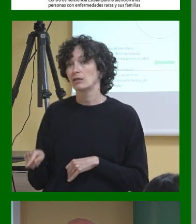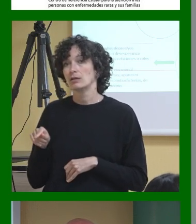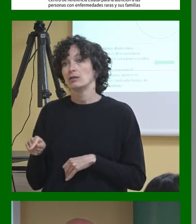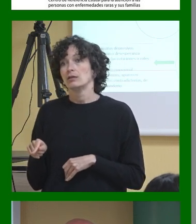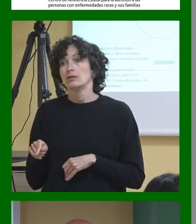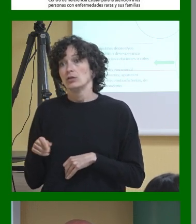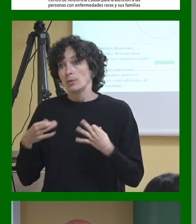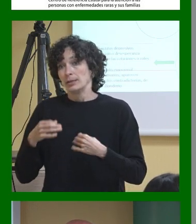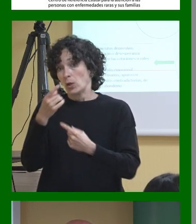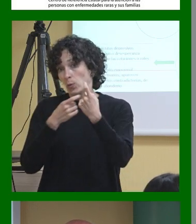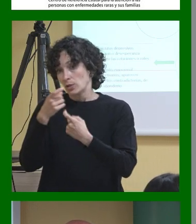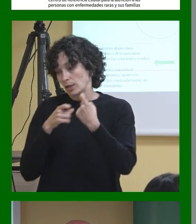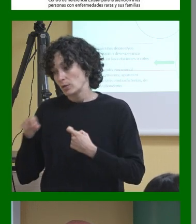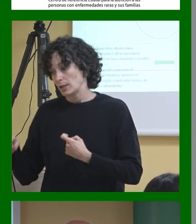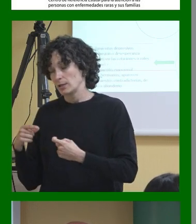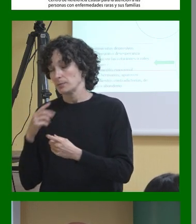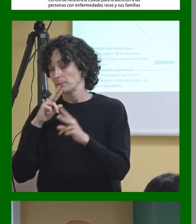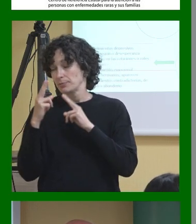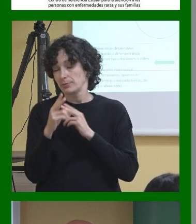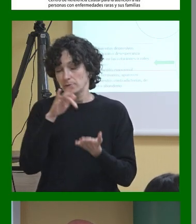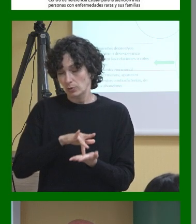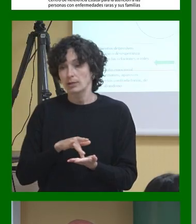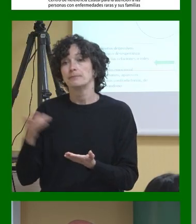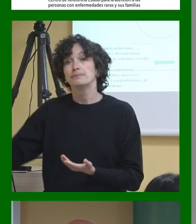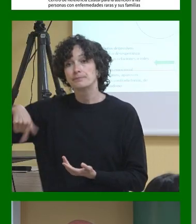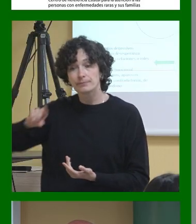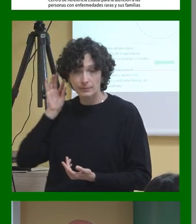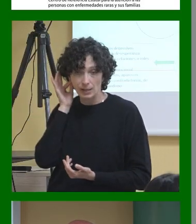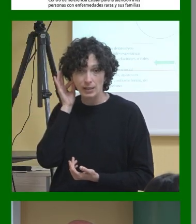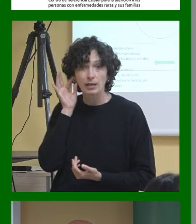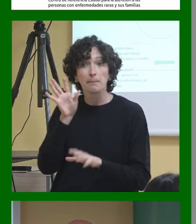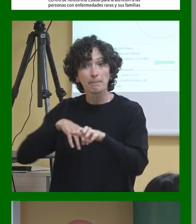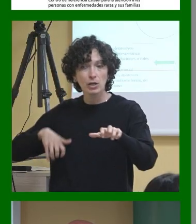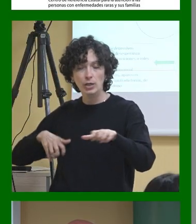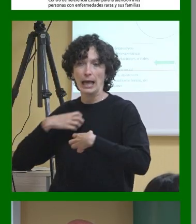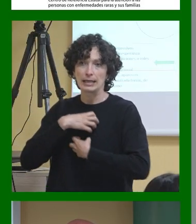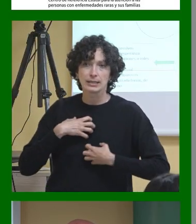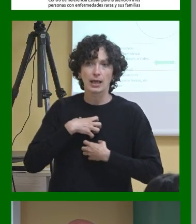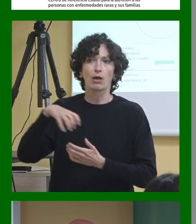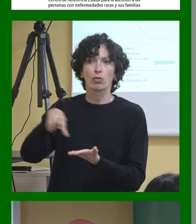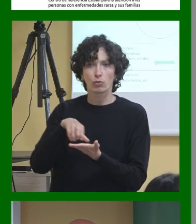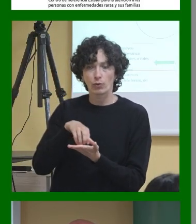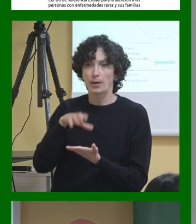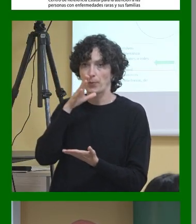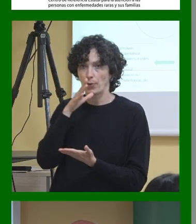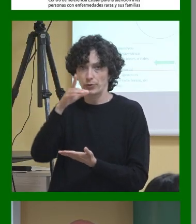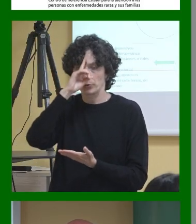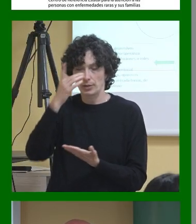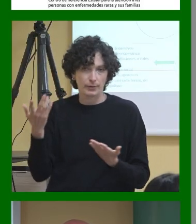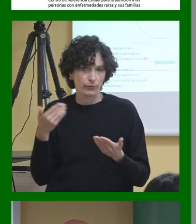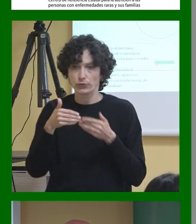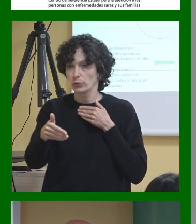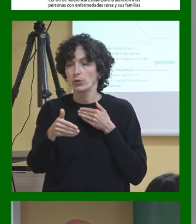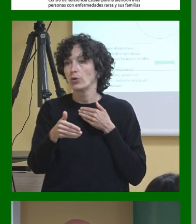responder a los cuestionarios, la mayoría de ellas, aparte de tener que convivir con la ansiedad, la incertidumbre de la